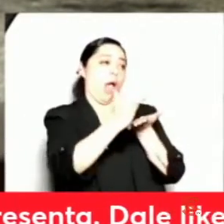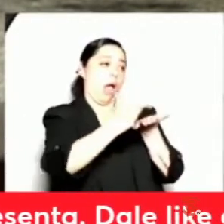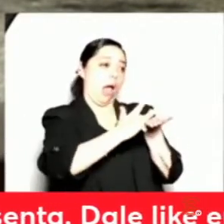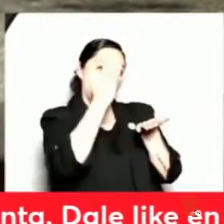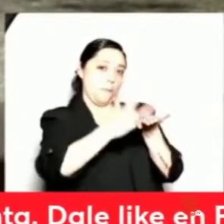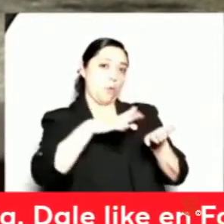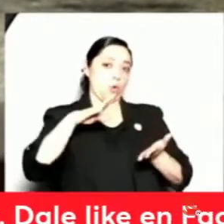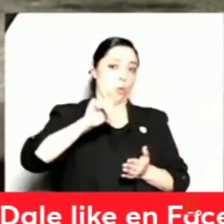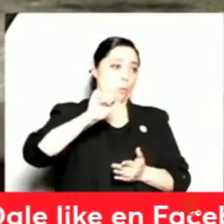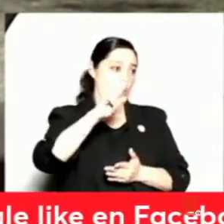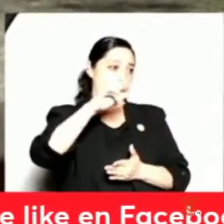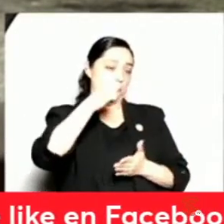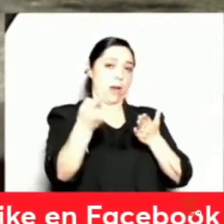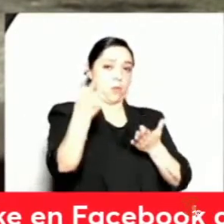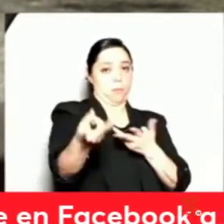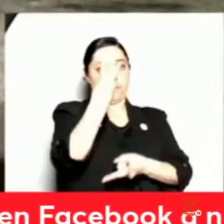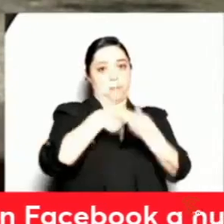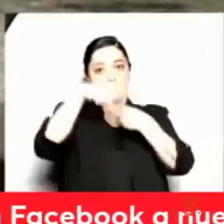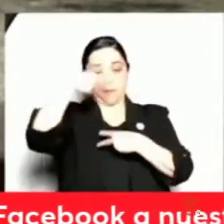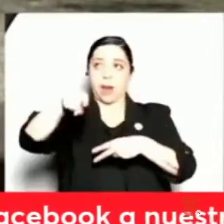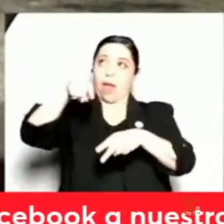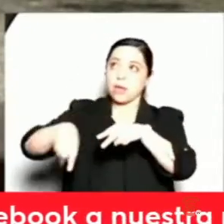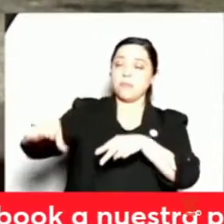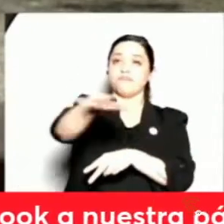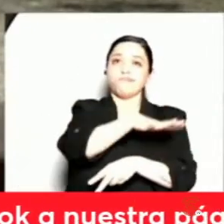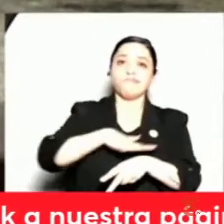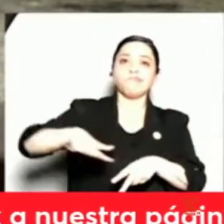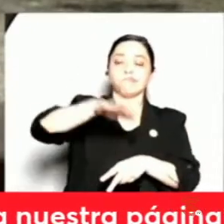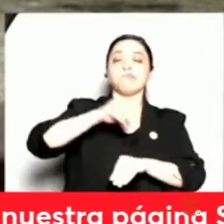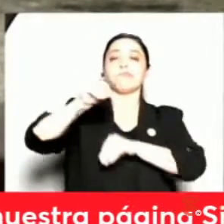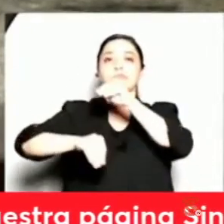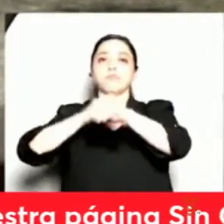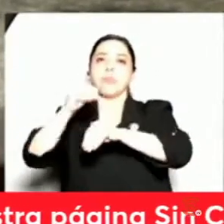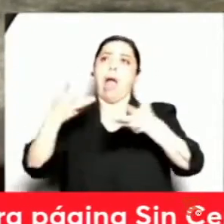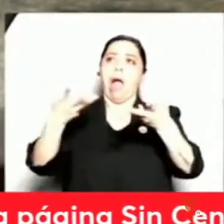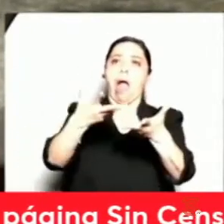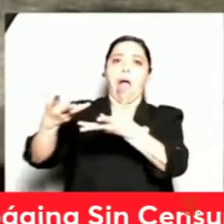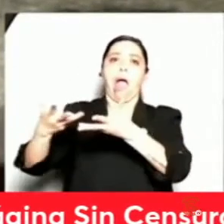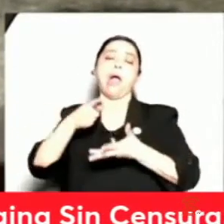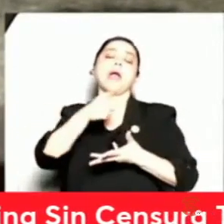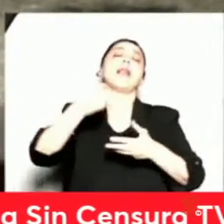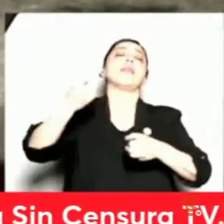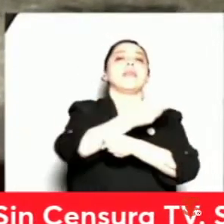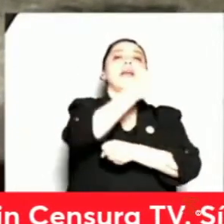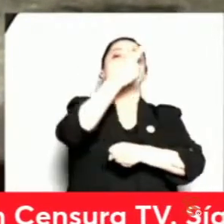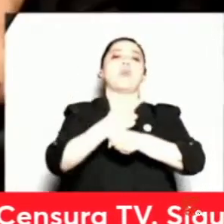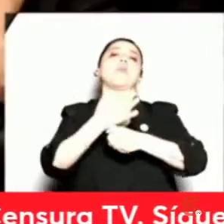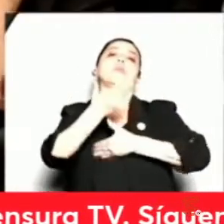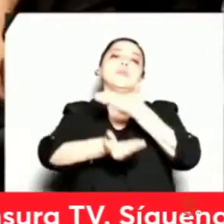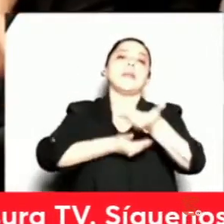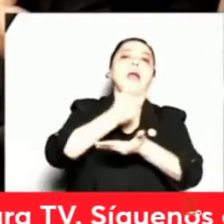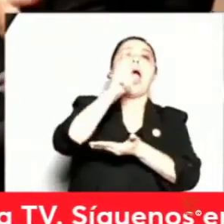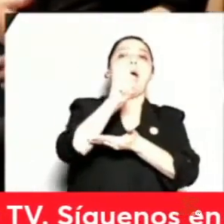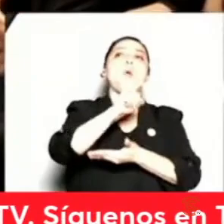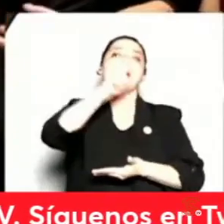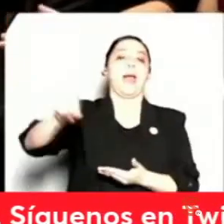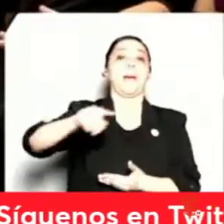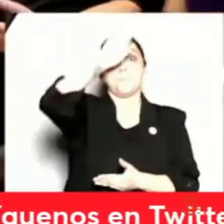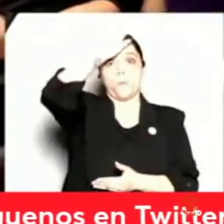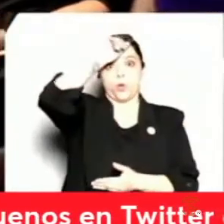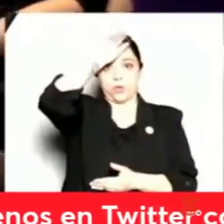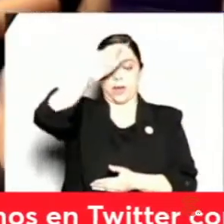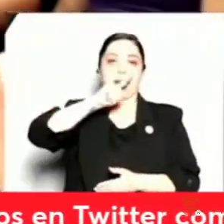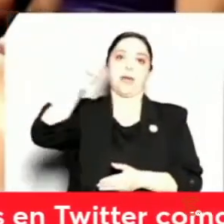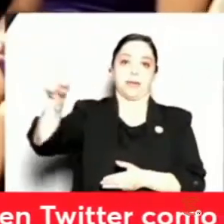Esparza para fortalecer la gestión hídrica en el estado. Desde entonces, ha sido director de servicios de agua y drenaje en Monterrey. Bienvenido